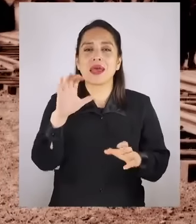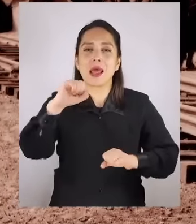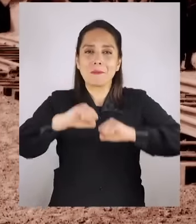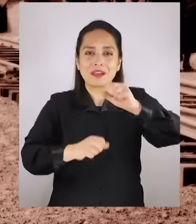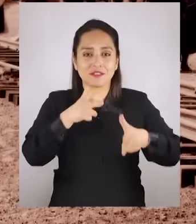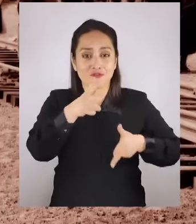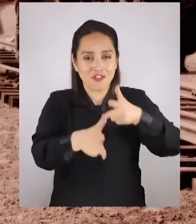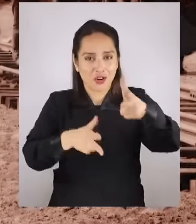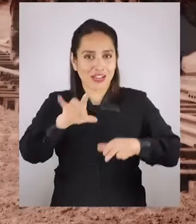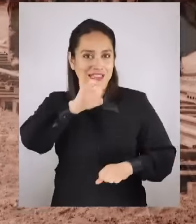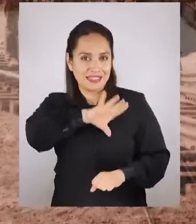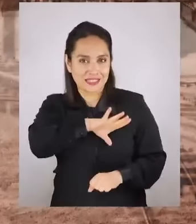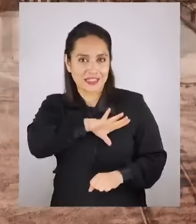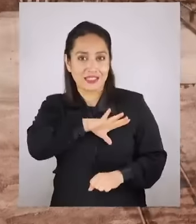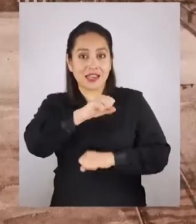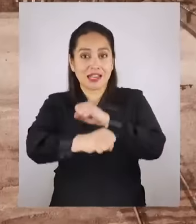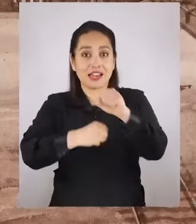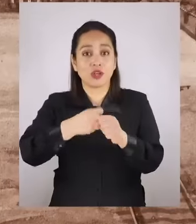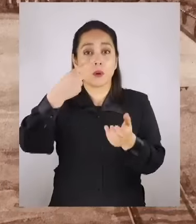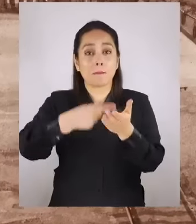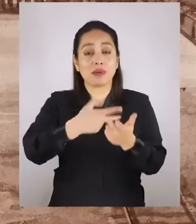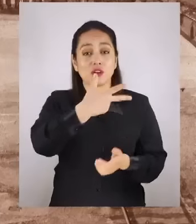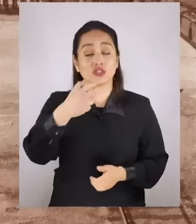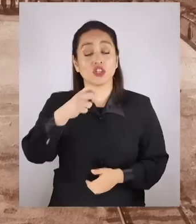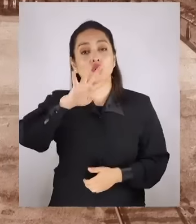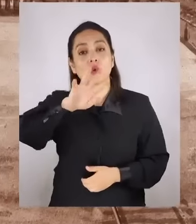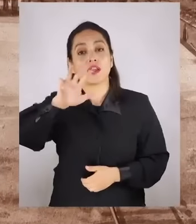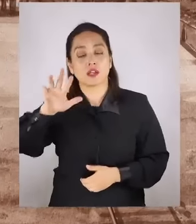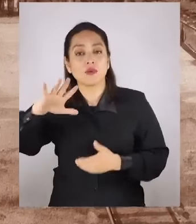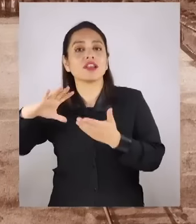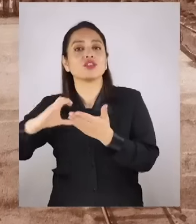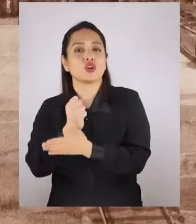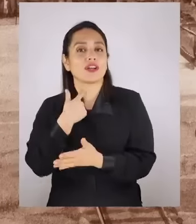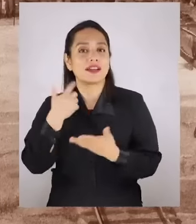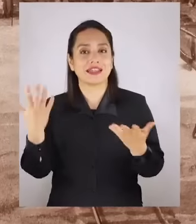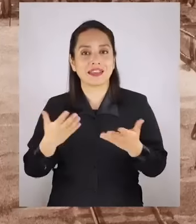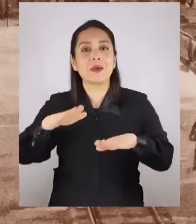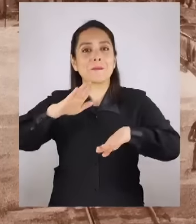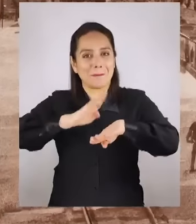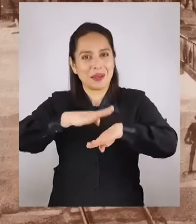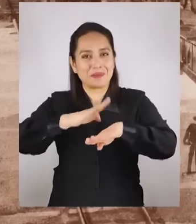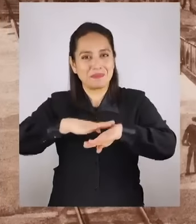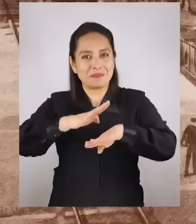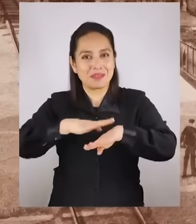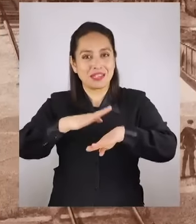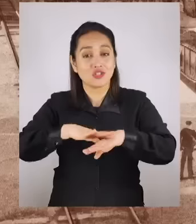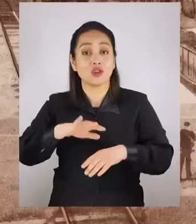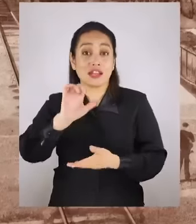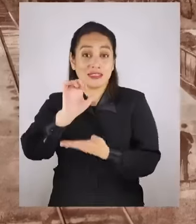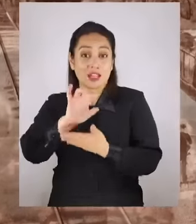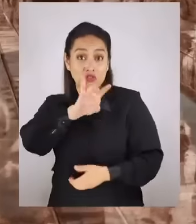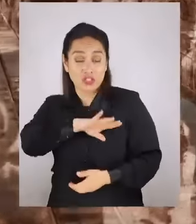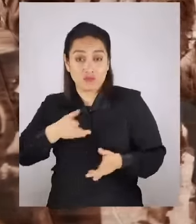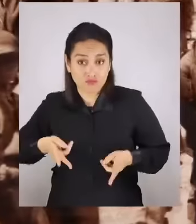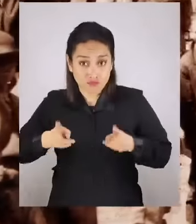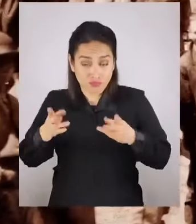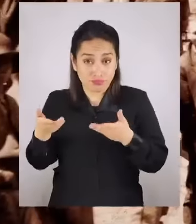Chile. En el año 1849 consigue el permiso, por así decirlo, del Estado de Chile para